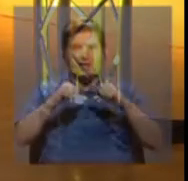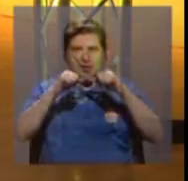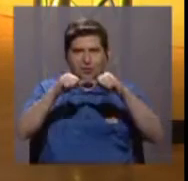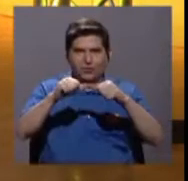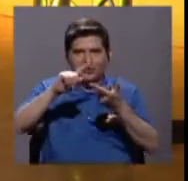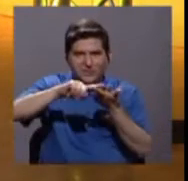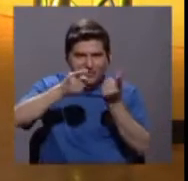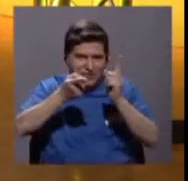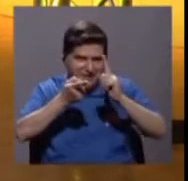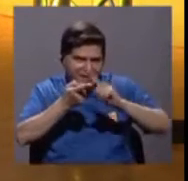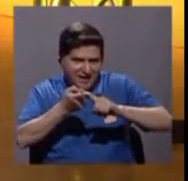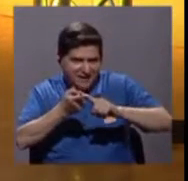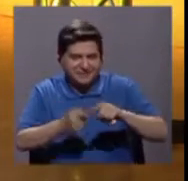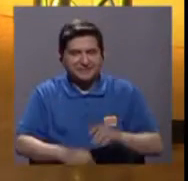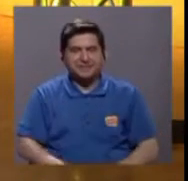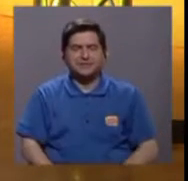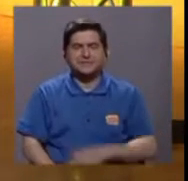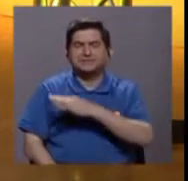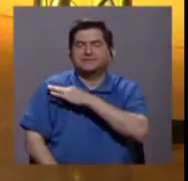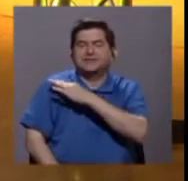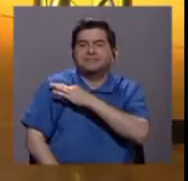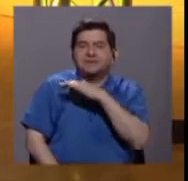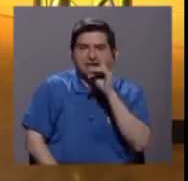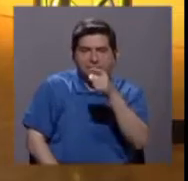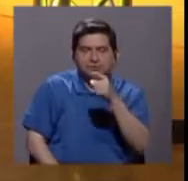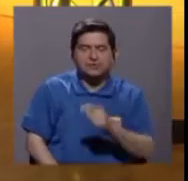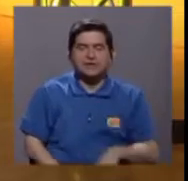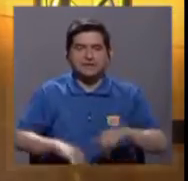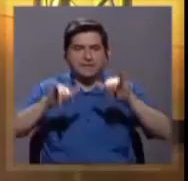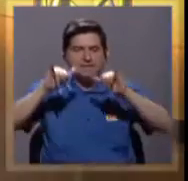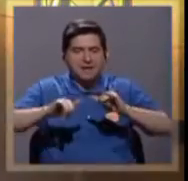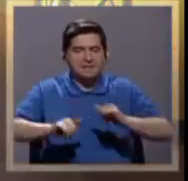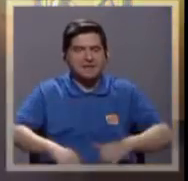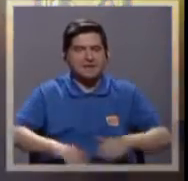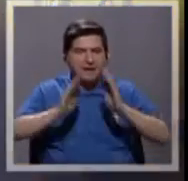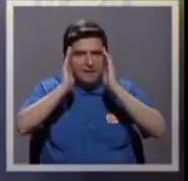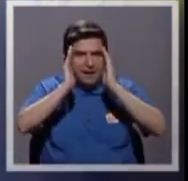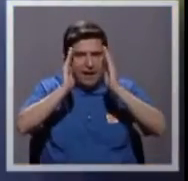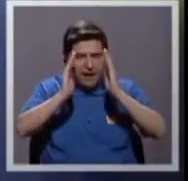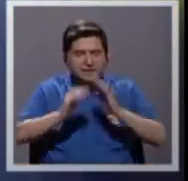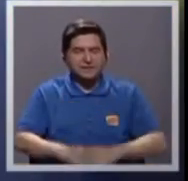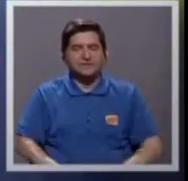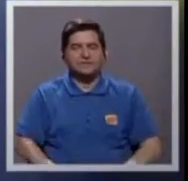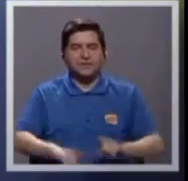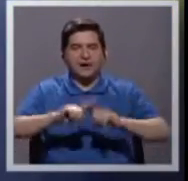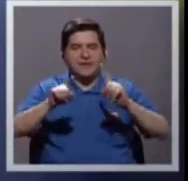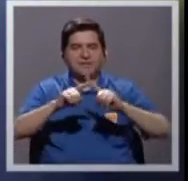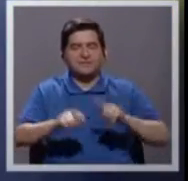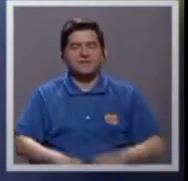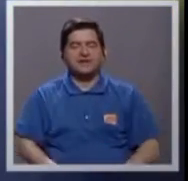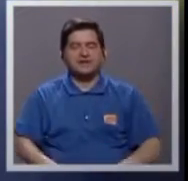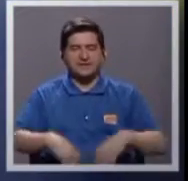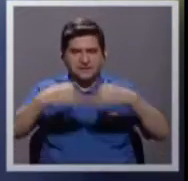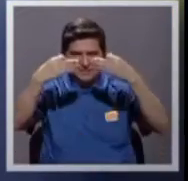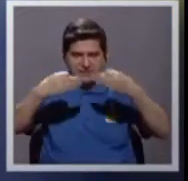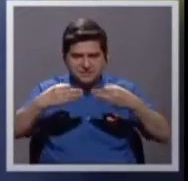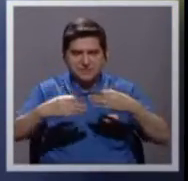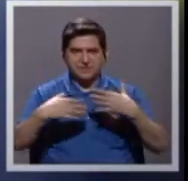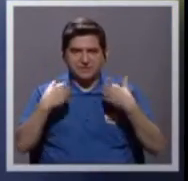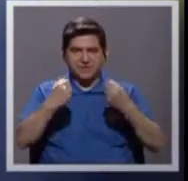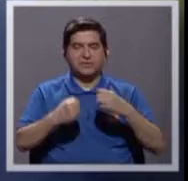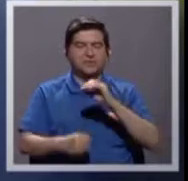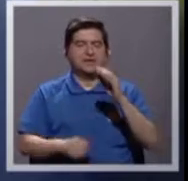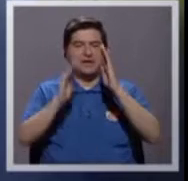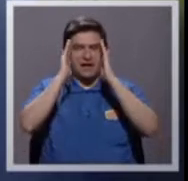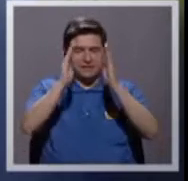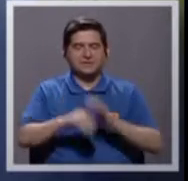Continuamos, amigas y amigos, invitándolos a que se cuiden y escuchando la sabia palabra de la señora